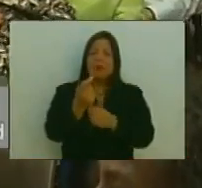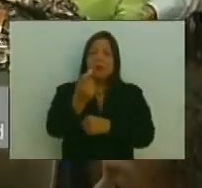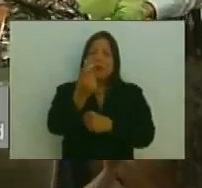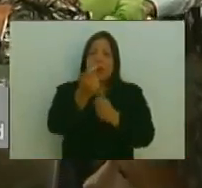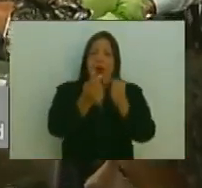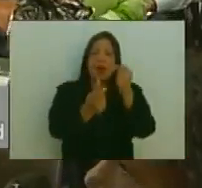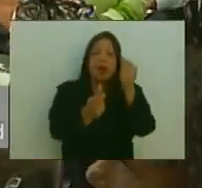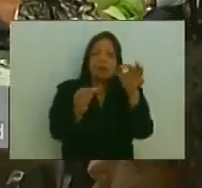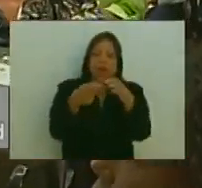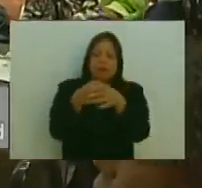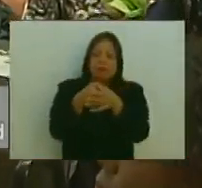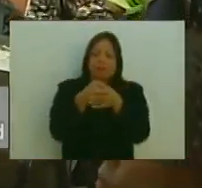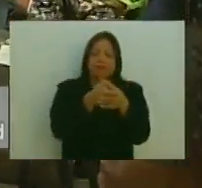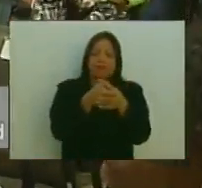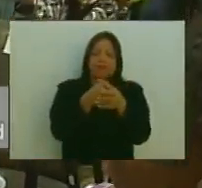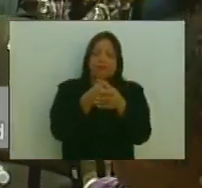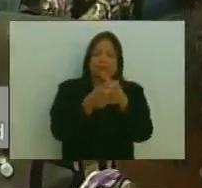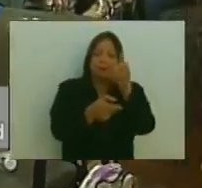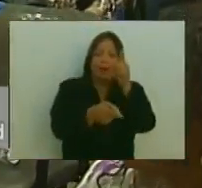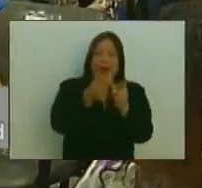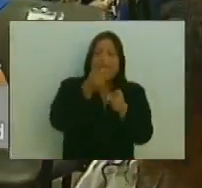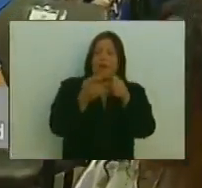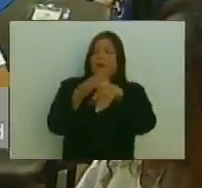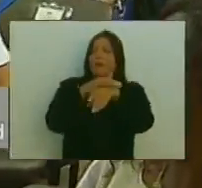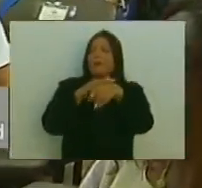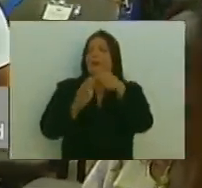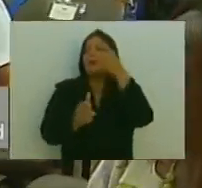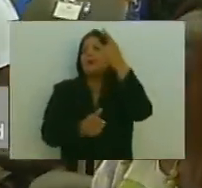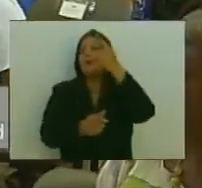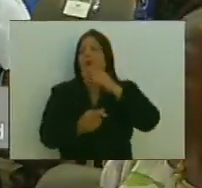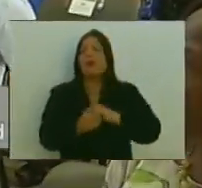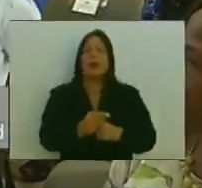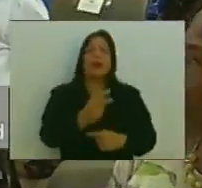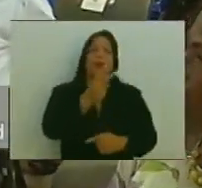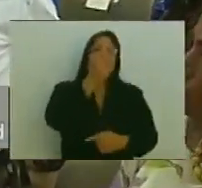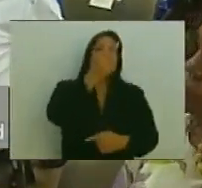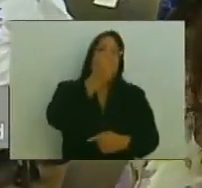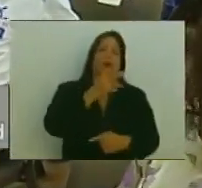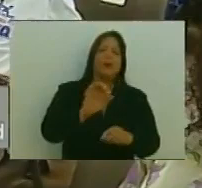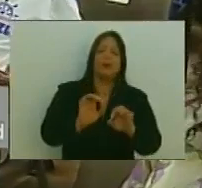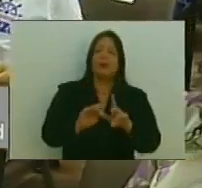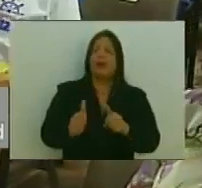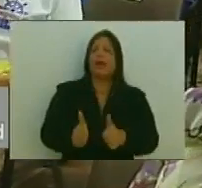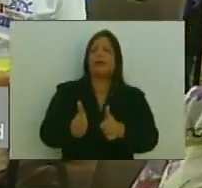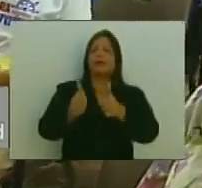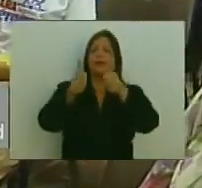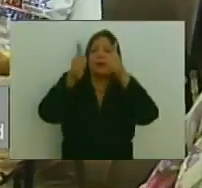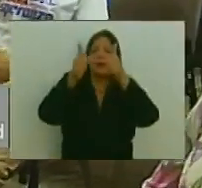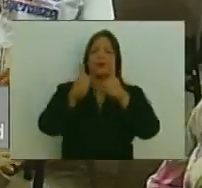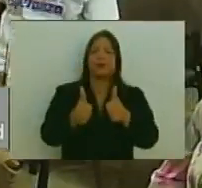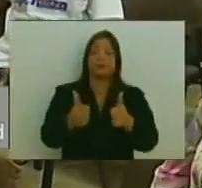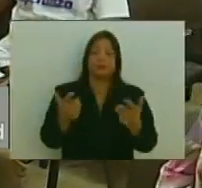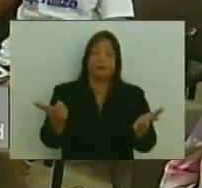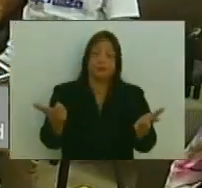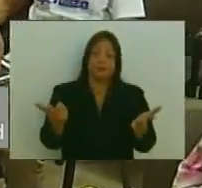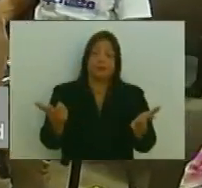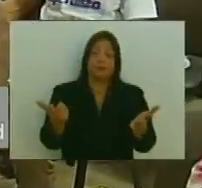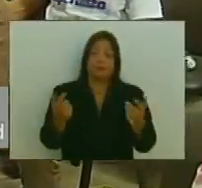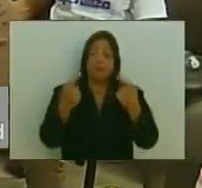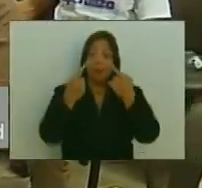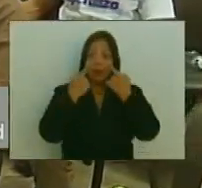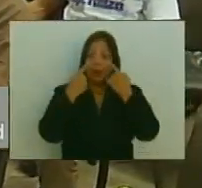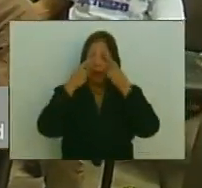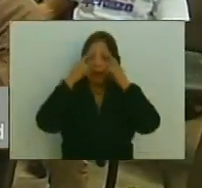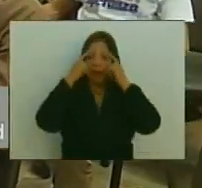pocas. Quizás en algún ministerio vimos algún ascensorista o alguna ascensorista, porque además la lupa era